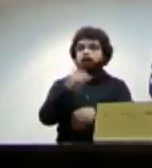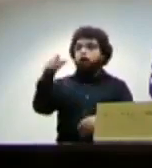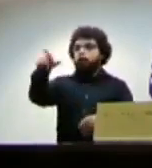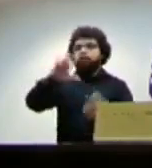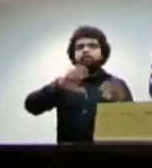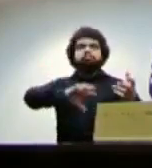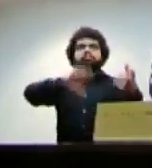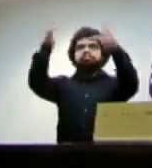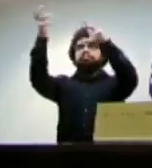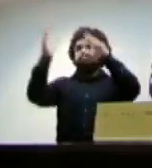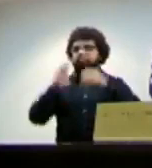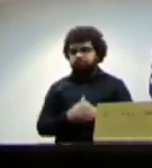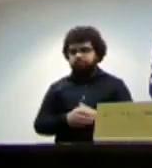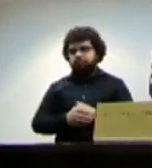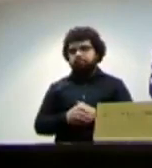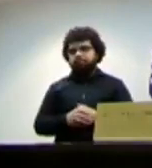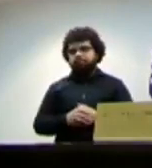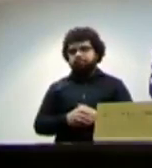allí en generación.